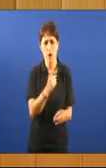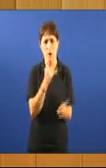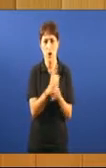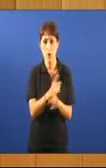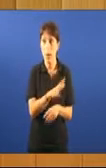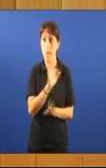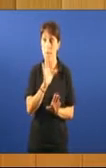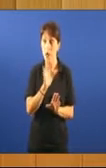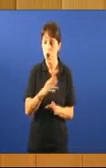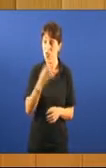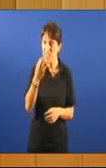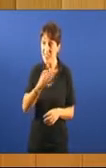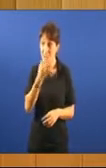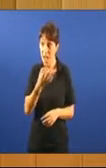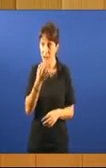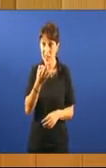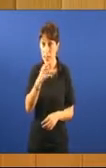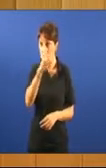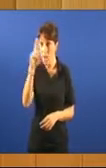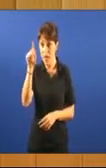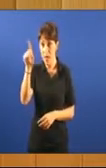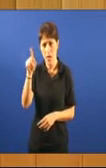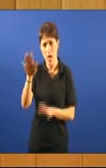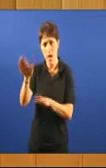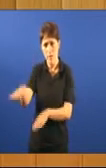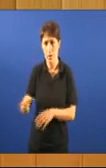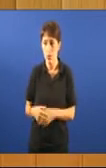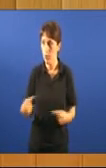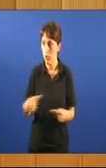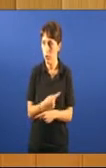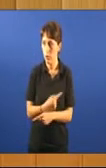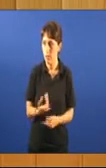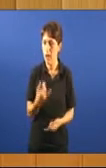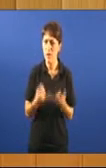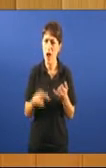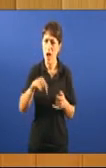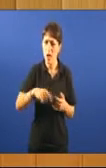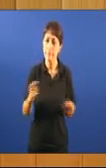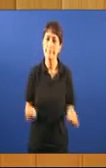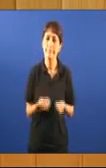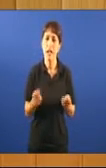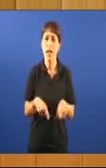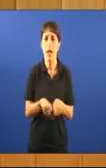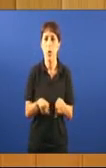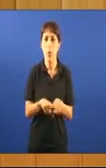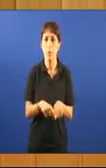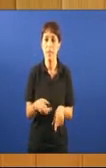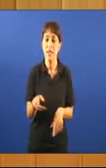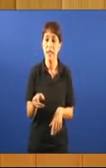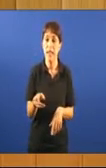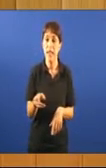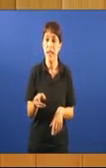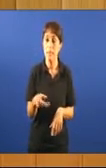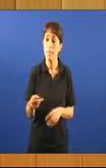Madrid. Fixeron exactamente o mesmo. Vostede anunciou que ia solicitar a reapertura do proceso de